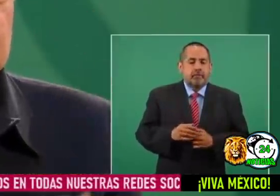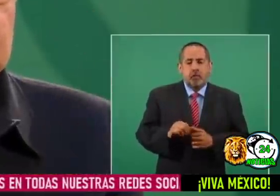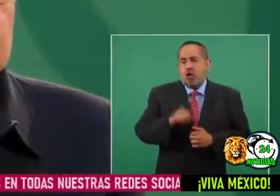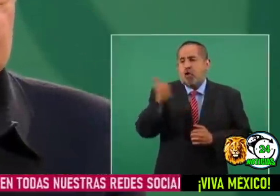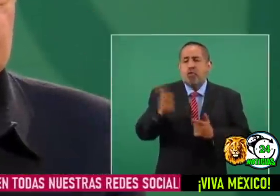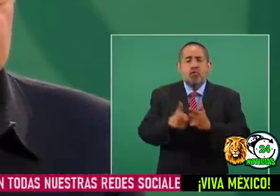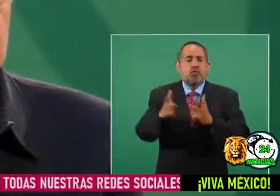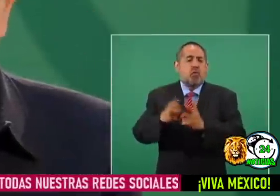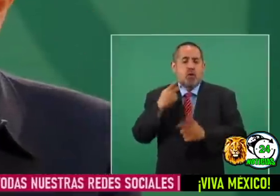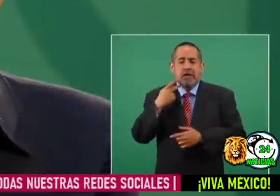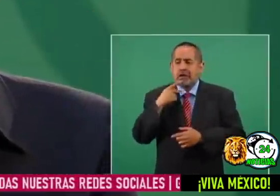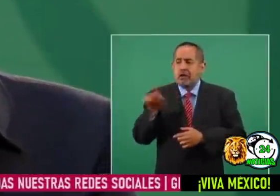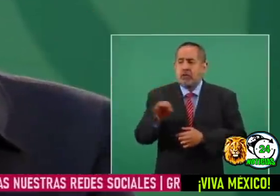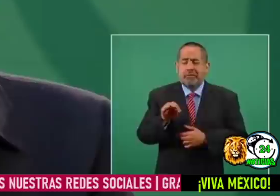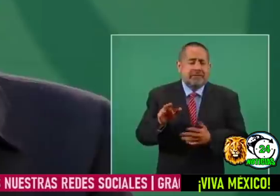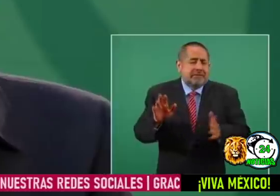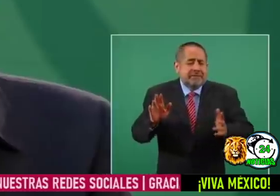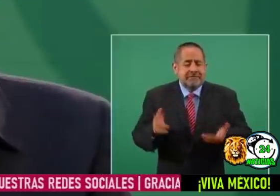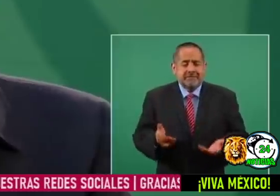partido